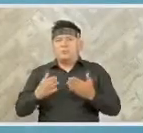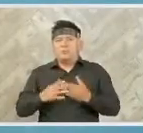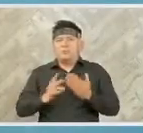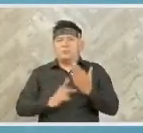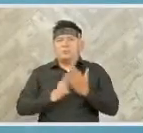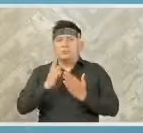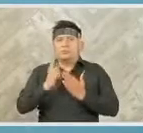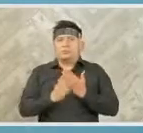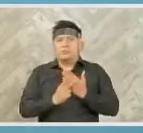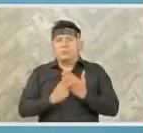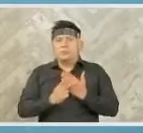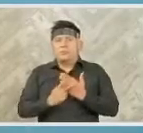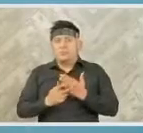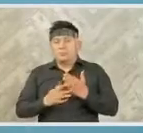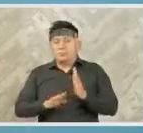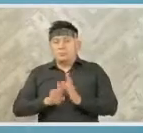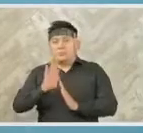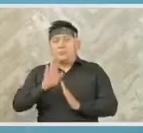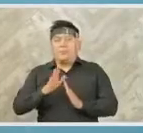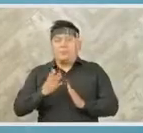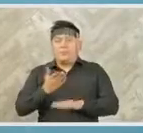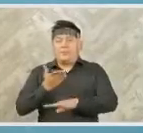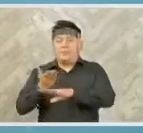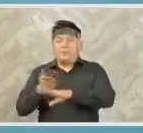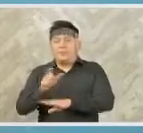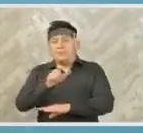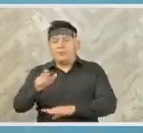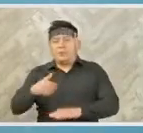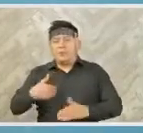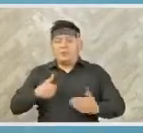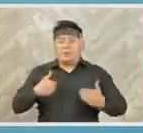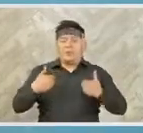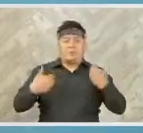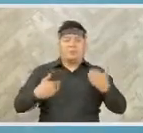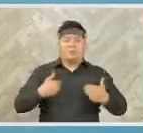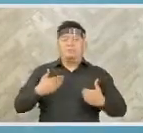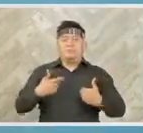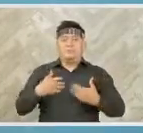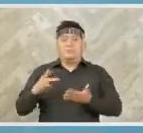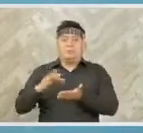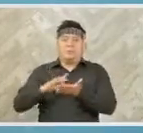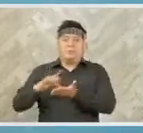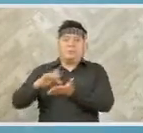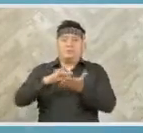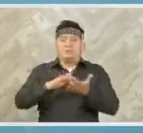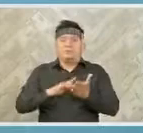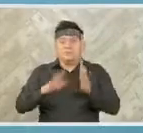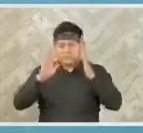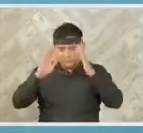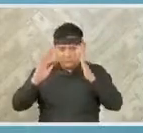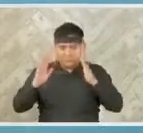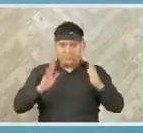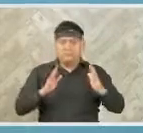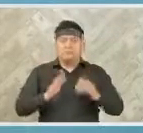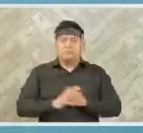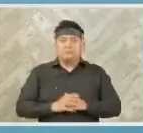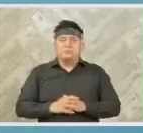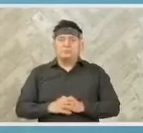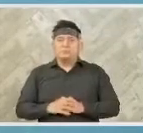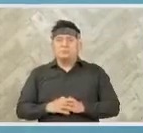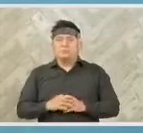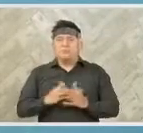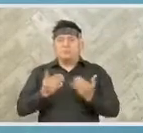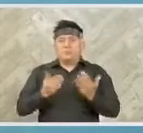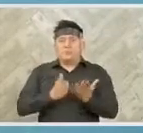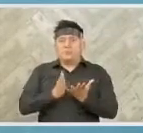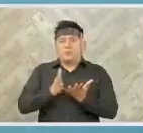desarrollo encaminados a la atención de las víctimas tuvieran esta participación de ellos a través de este enfoque y a través de este eje que es